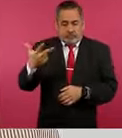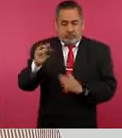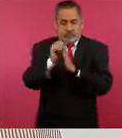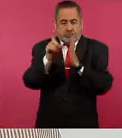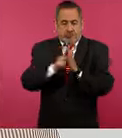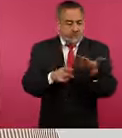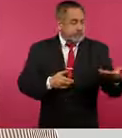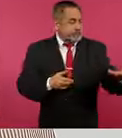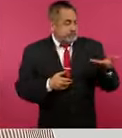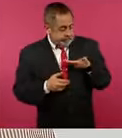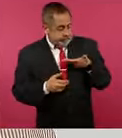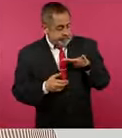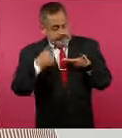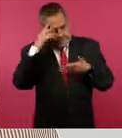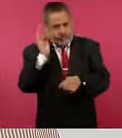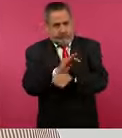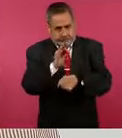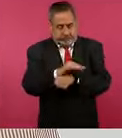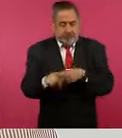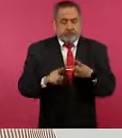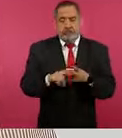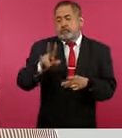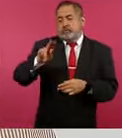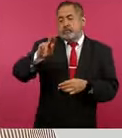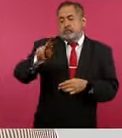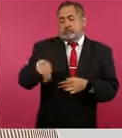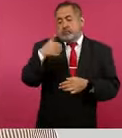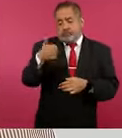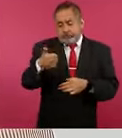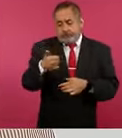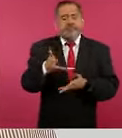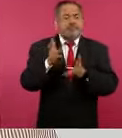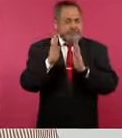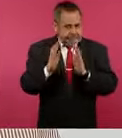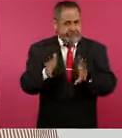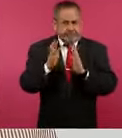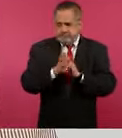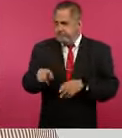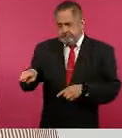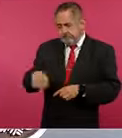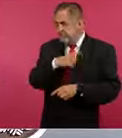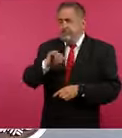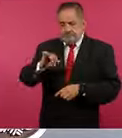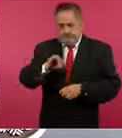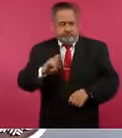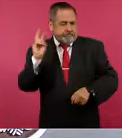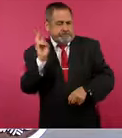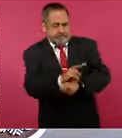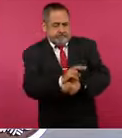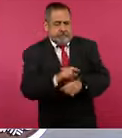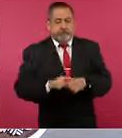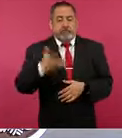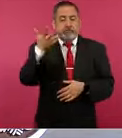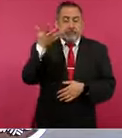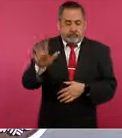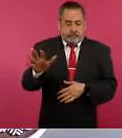protección, 86 de las cuales han sido atendidas. 10